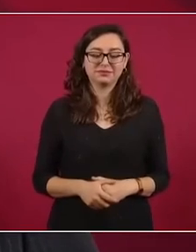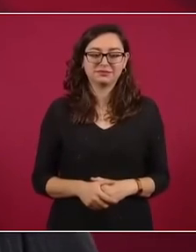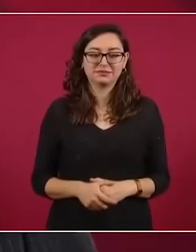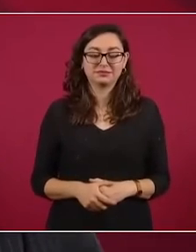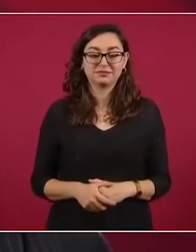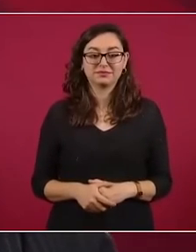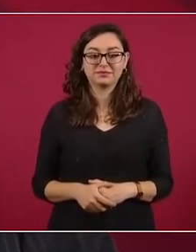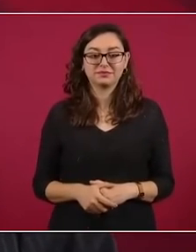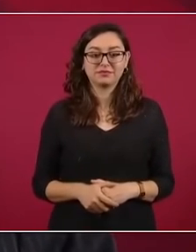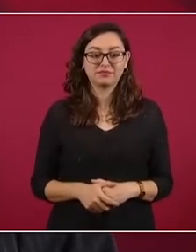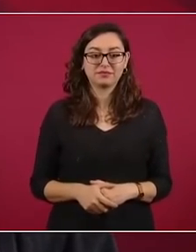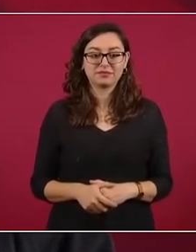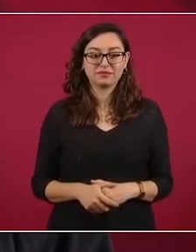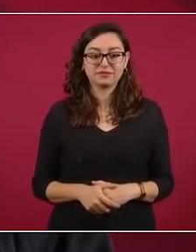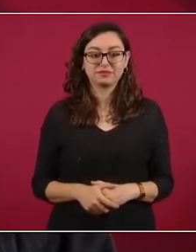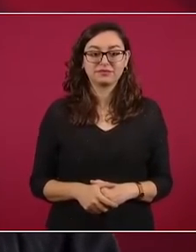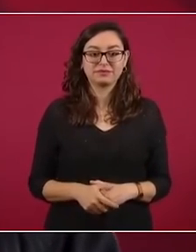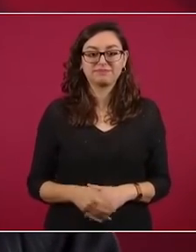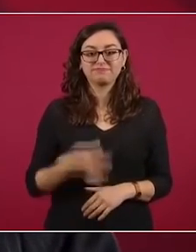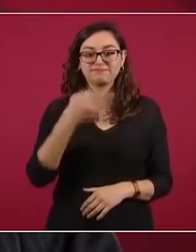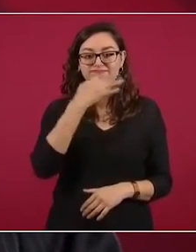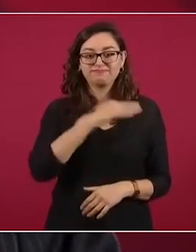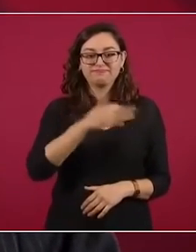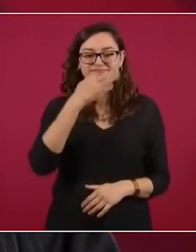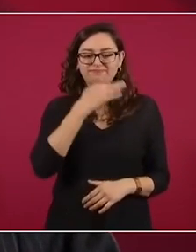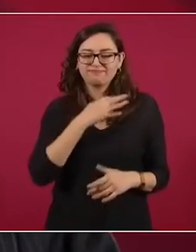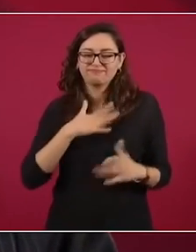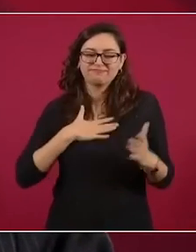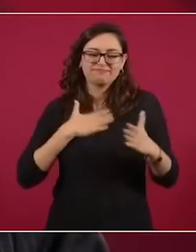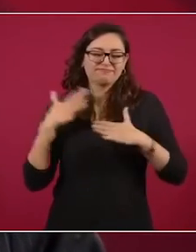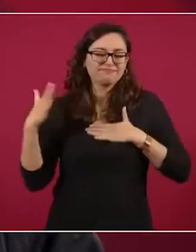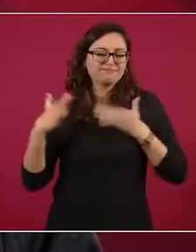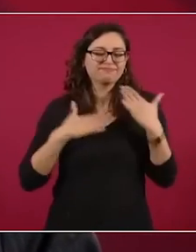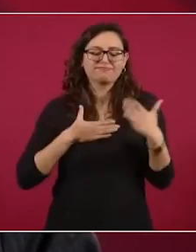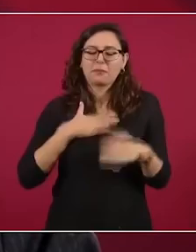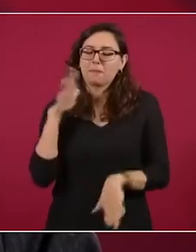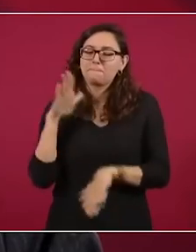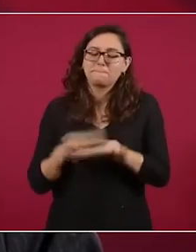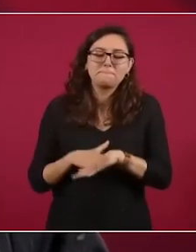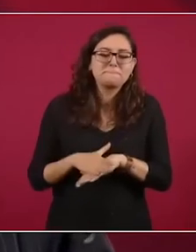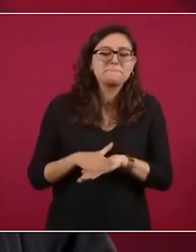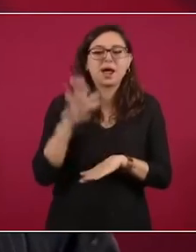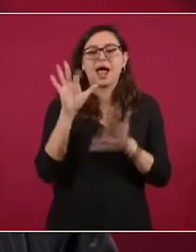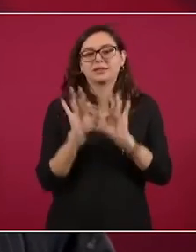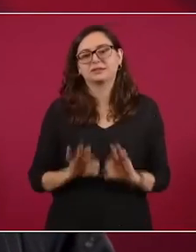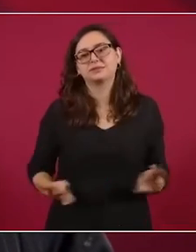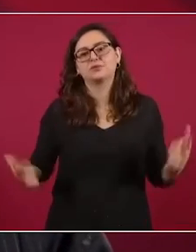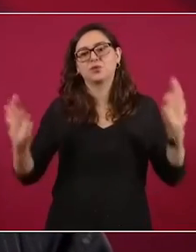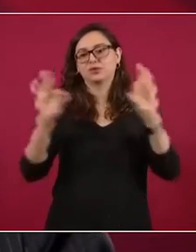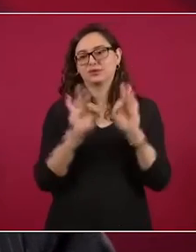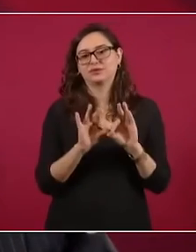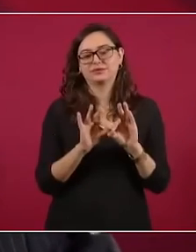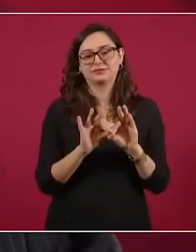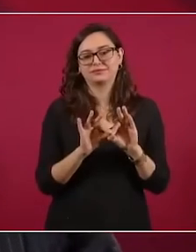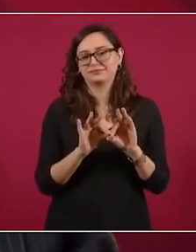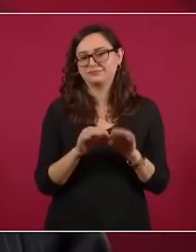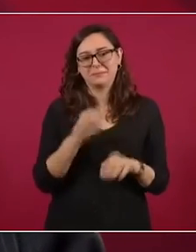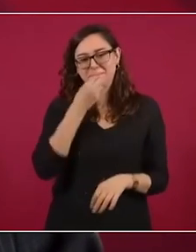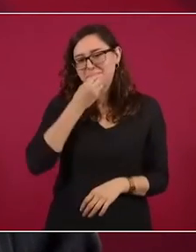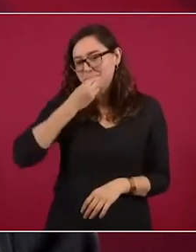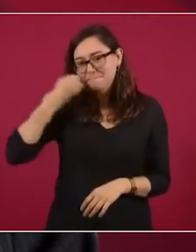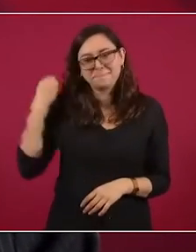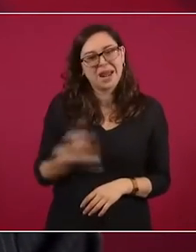es el festejo cívico más importante de nuestro país. Es